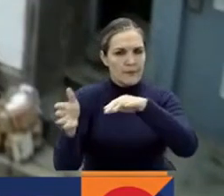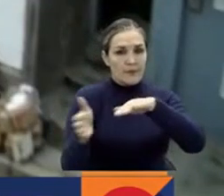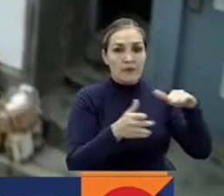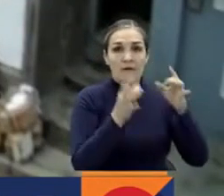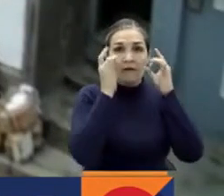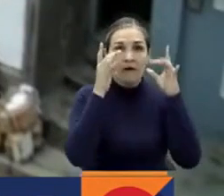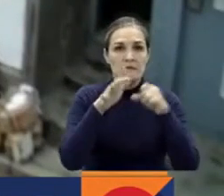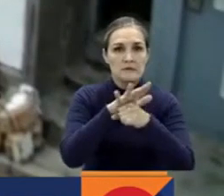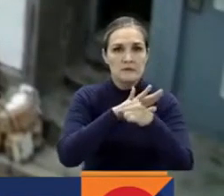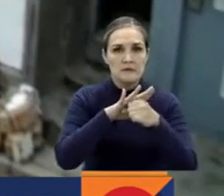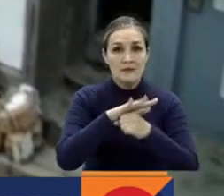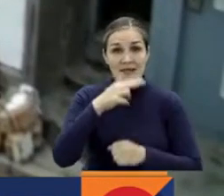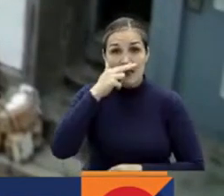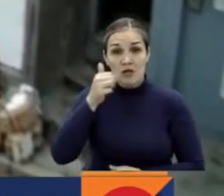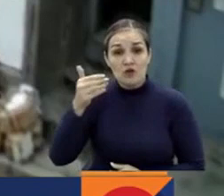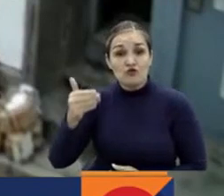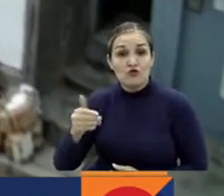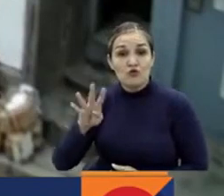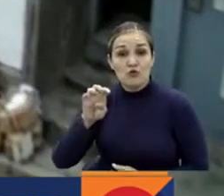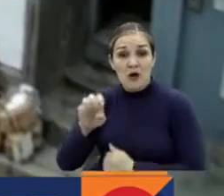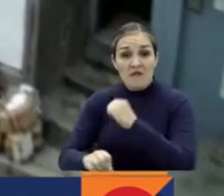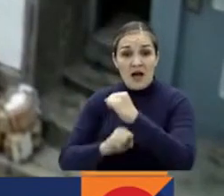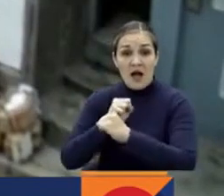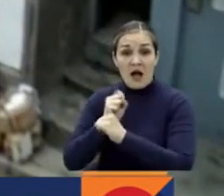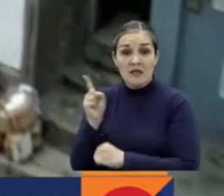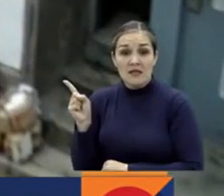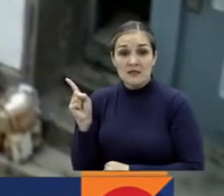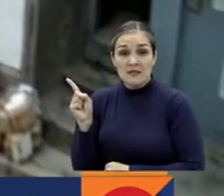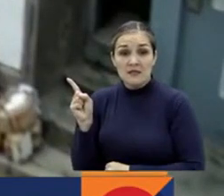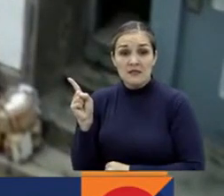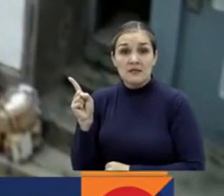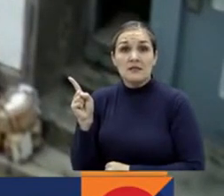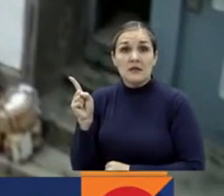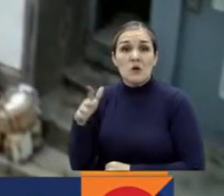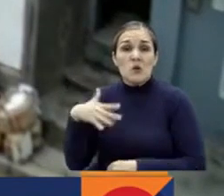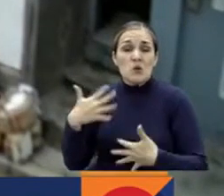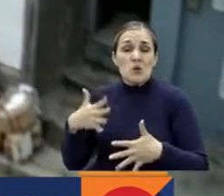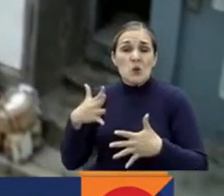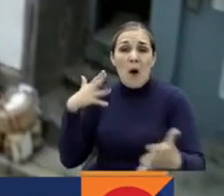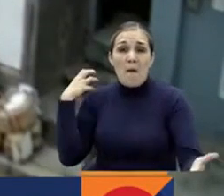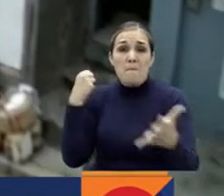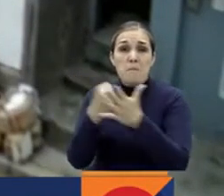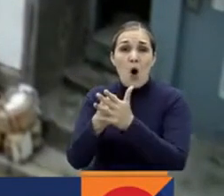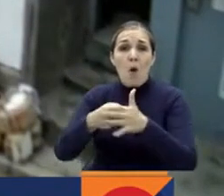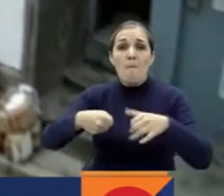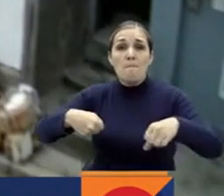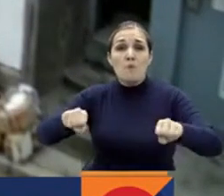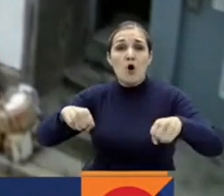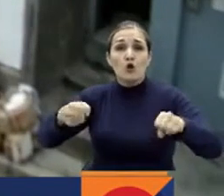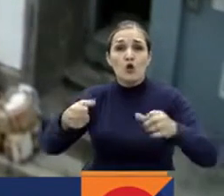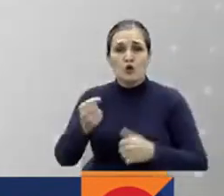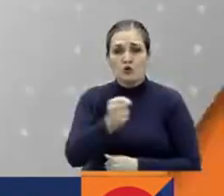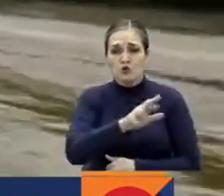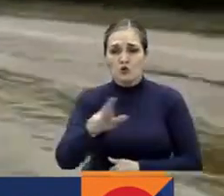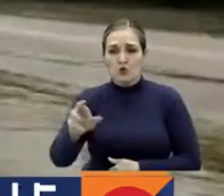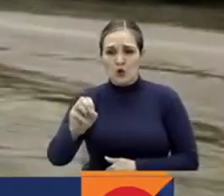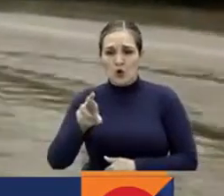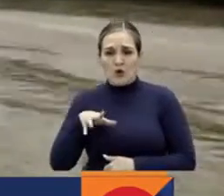accidente. Niña de 9 años permanece en una UCI luego de que un motociclista la arrollara en el suroriente de